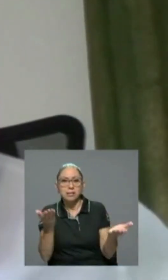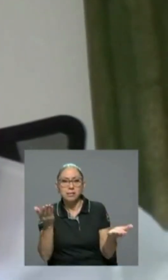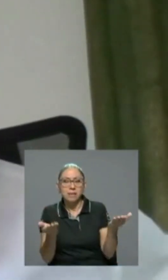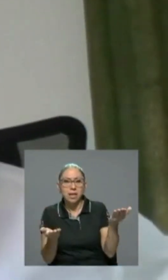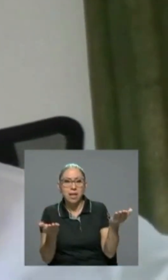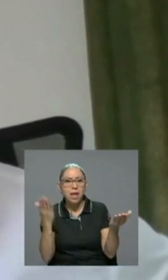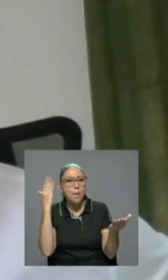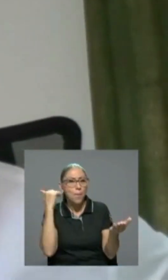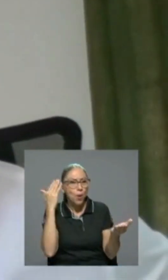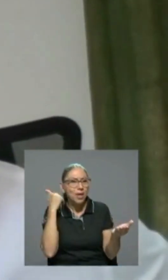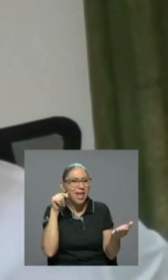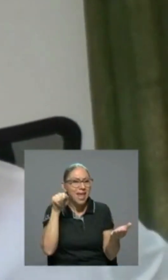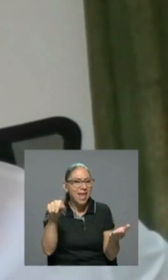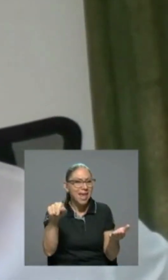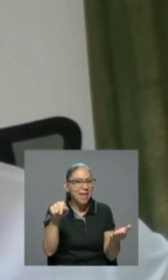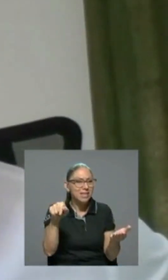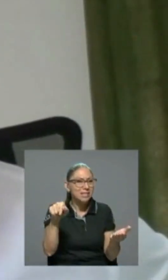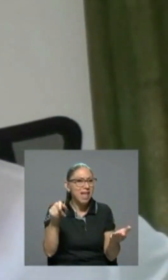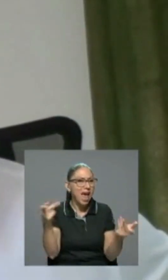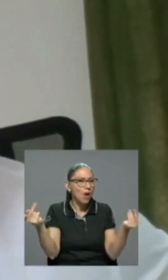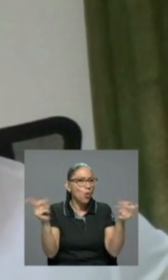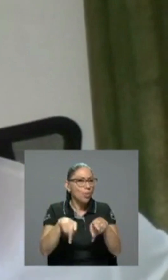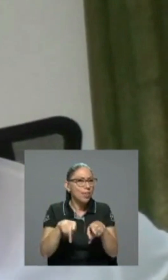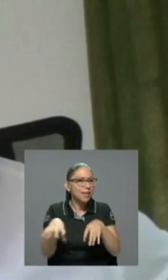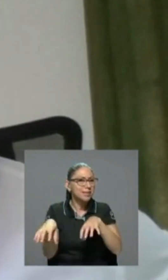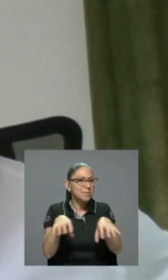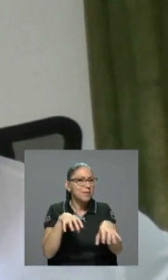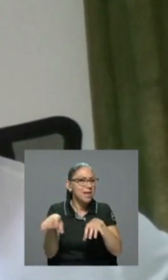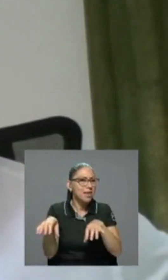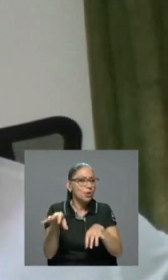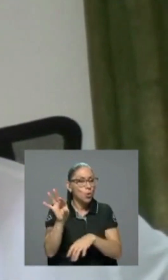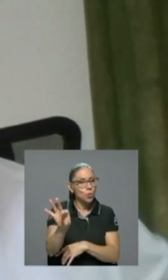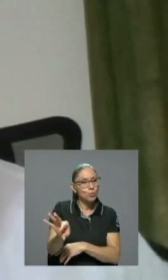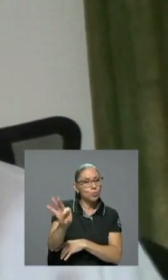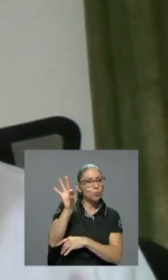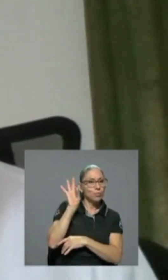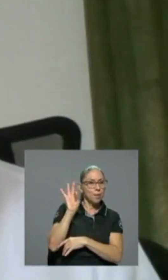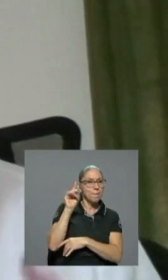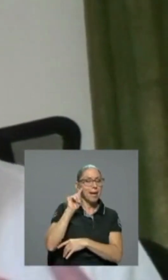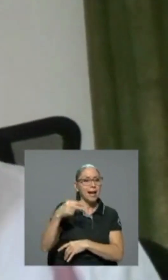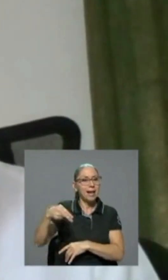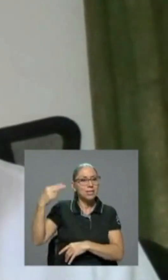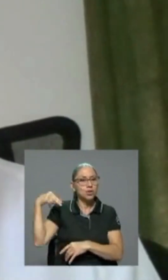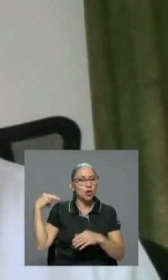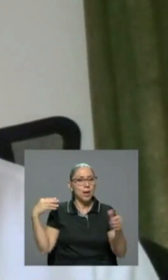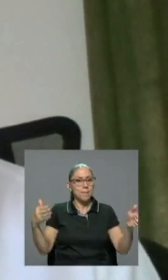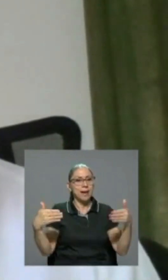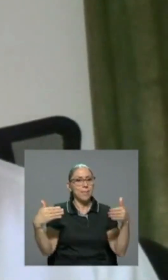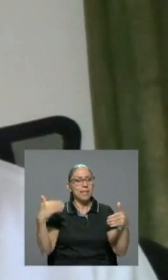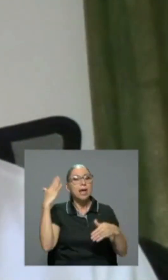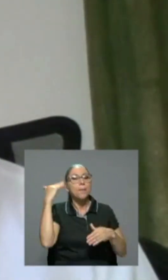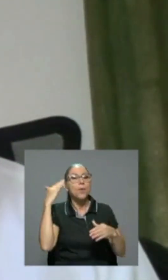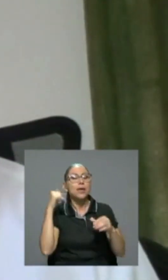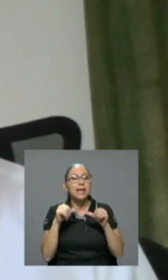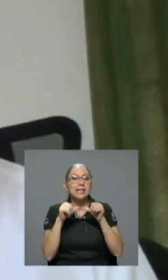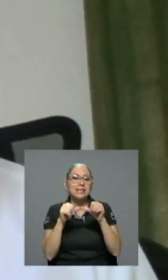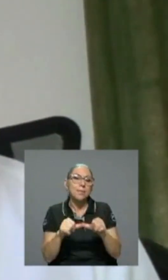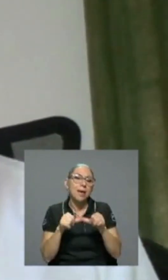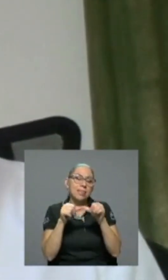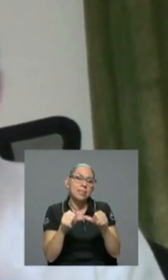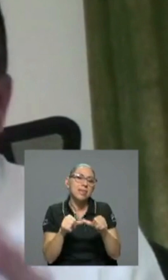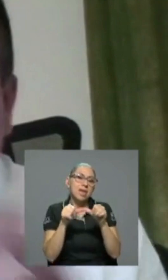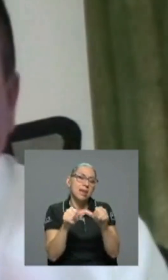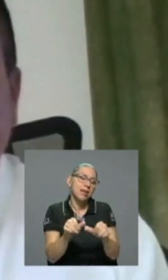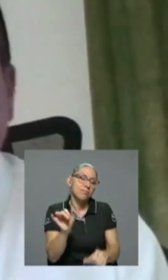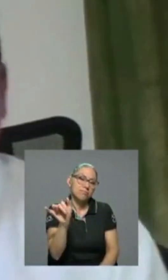por qué ha sido seleccionado ese acontecimiento en la historia panameña, por qué se mantiene como una de las,